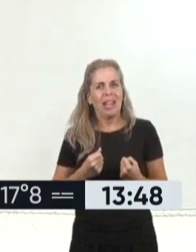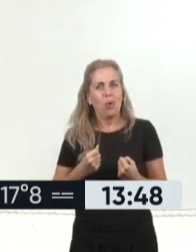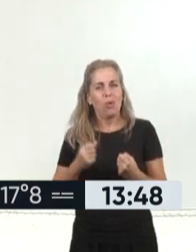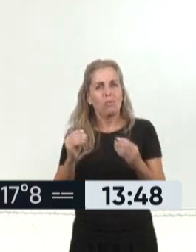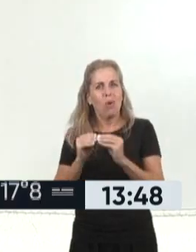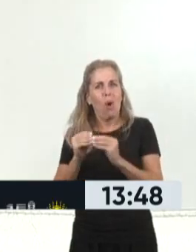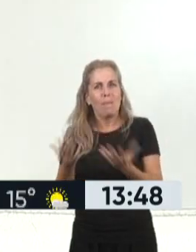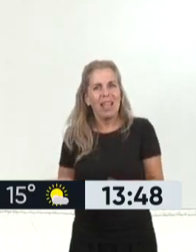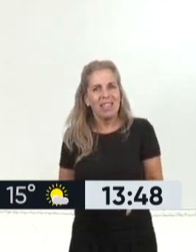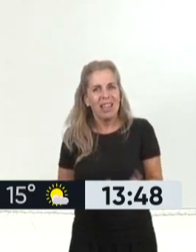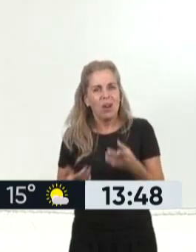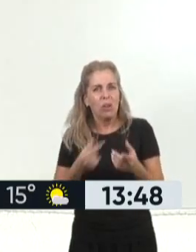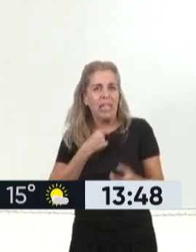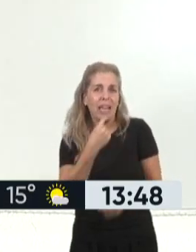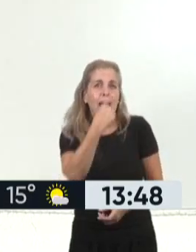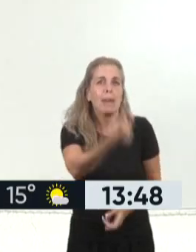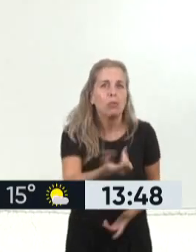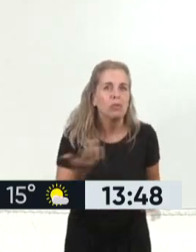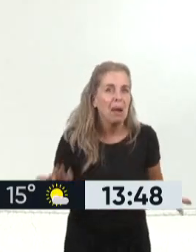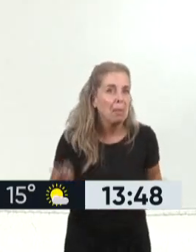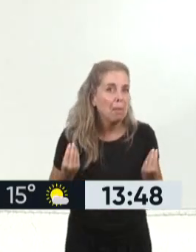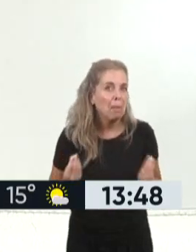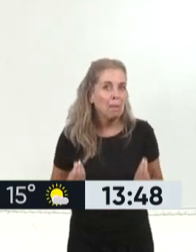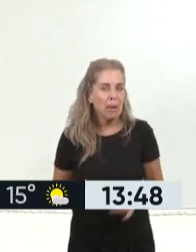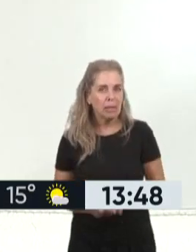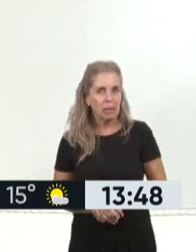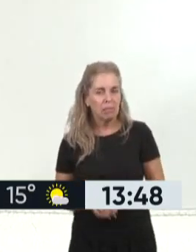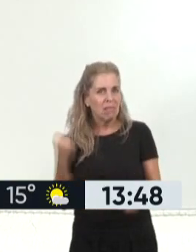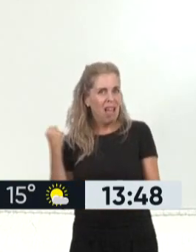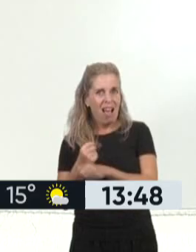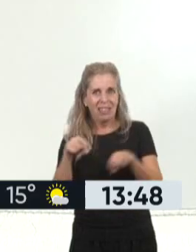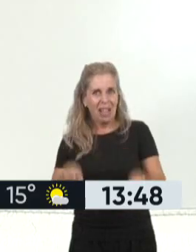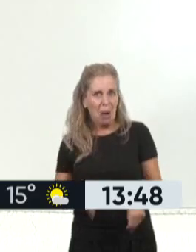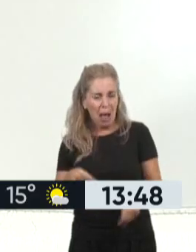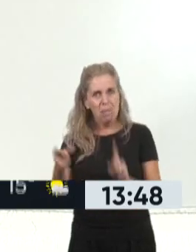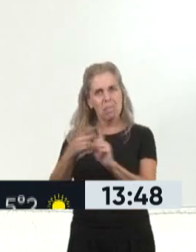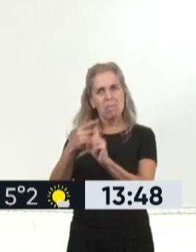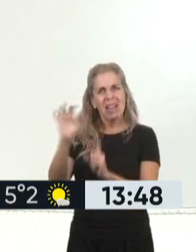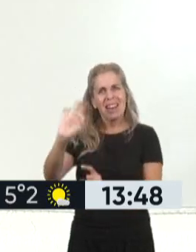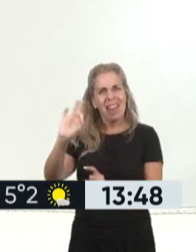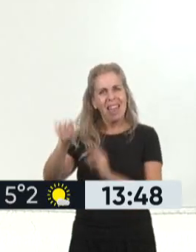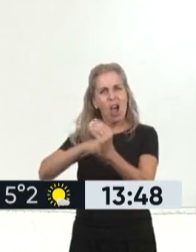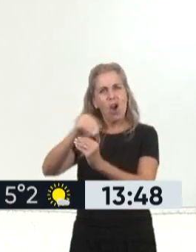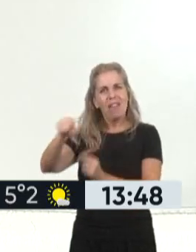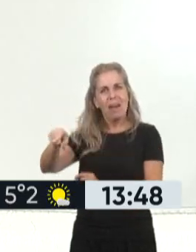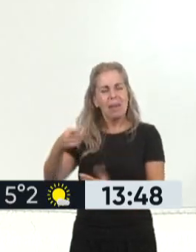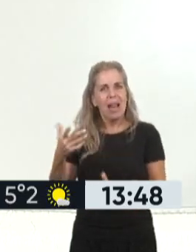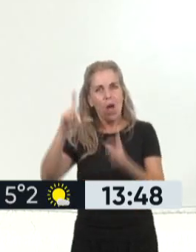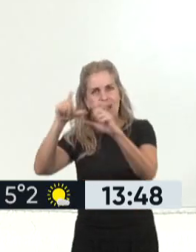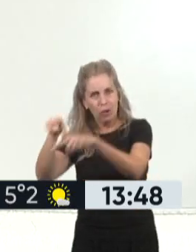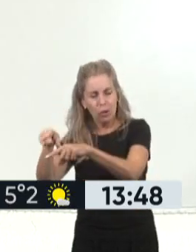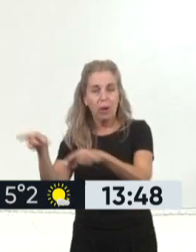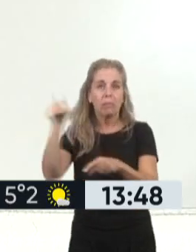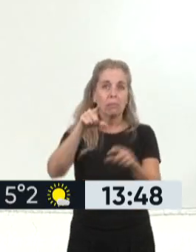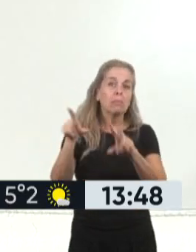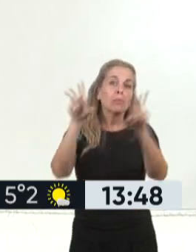y te quería consultar por qué hasta ahora no han recibido a la familia o la han llamado. Eso por un lado.